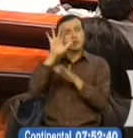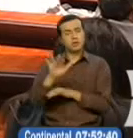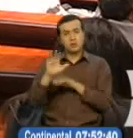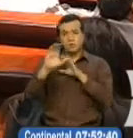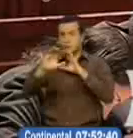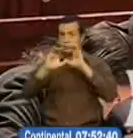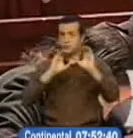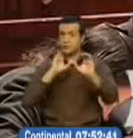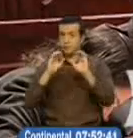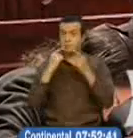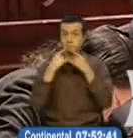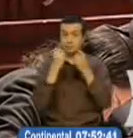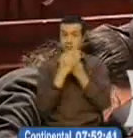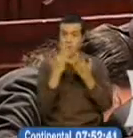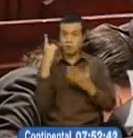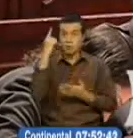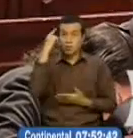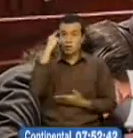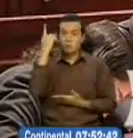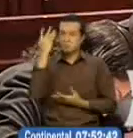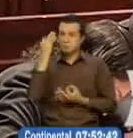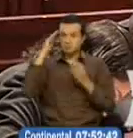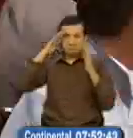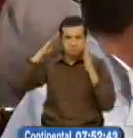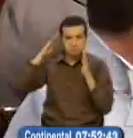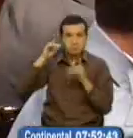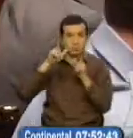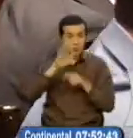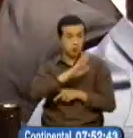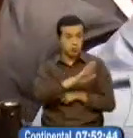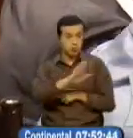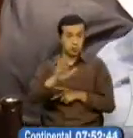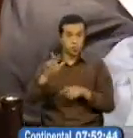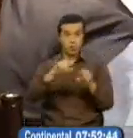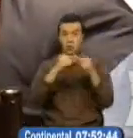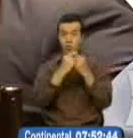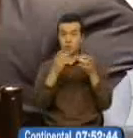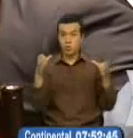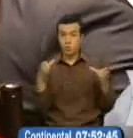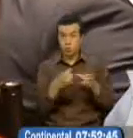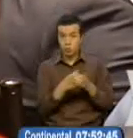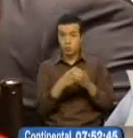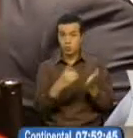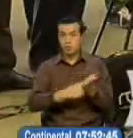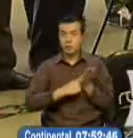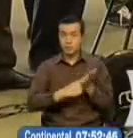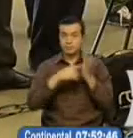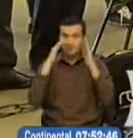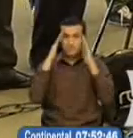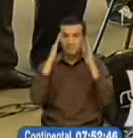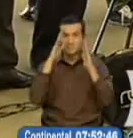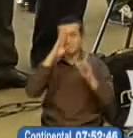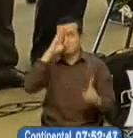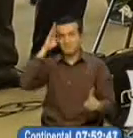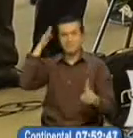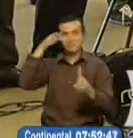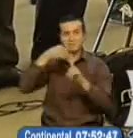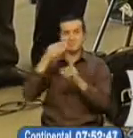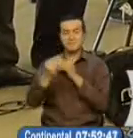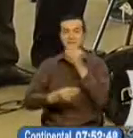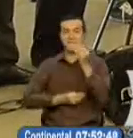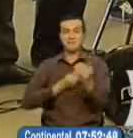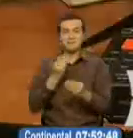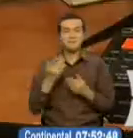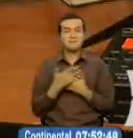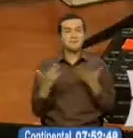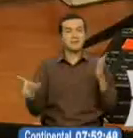de Comunicación aseguró que el gobierno está presto a escuchar a todos los gremios relacionados con este sector, con el objetivo de perfeccionar una